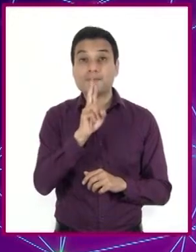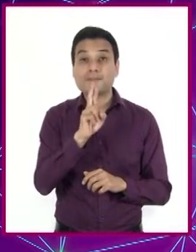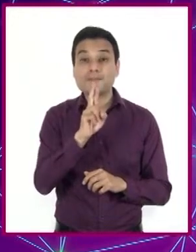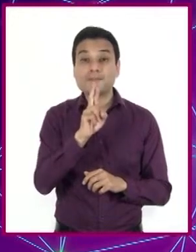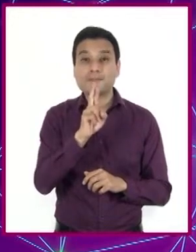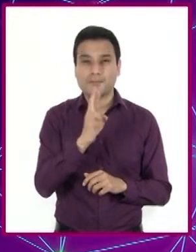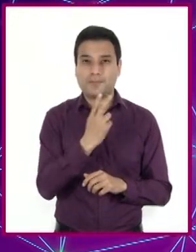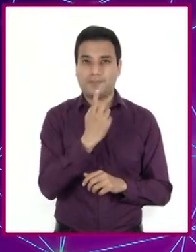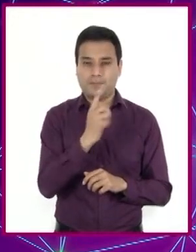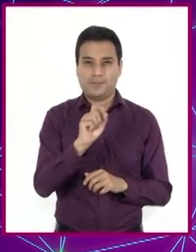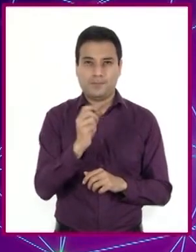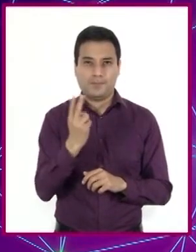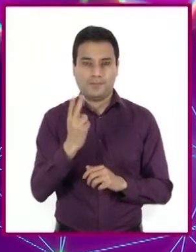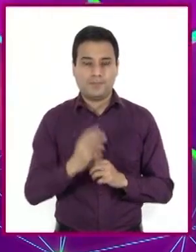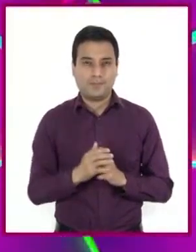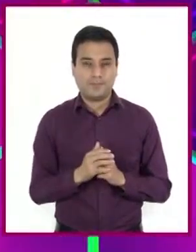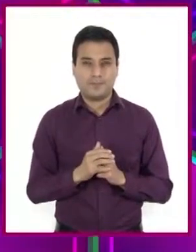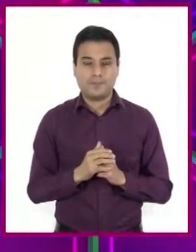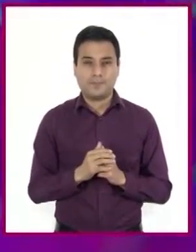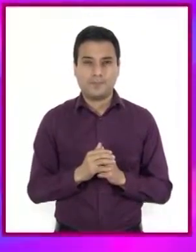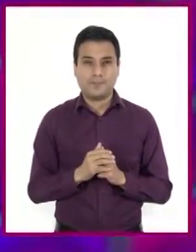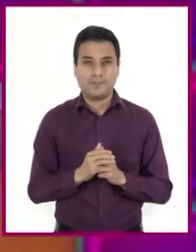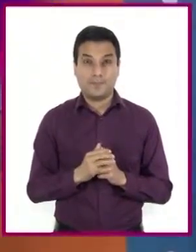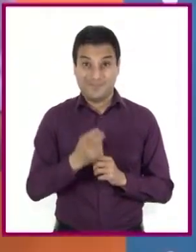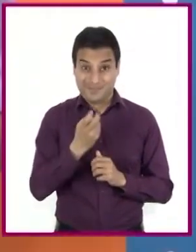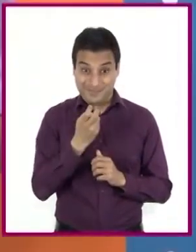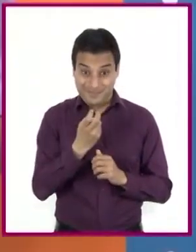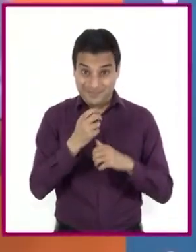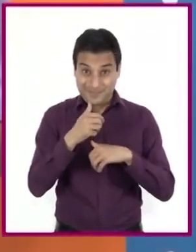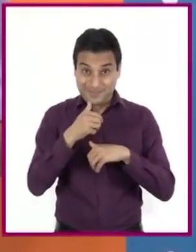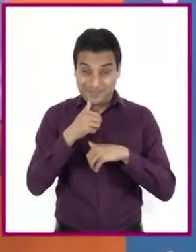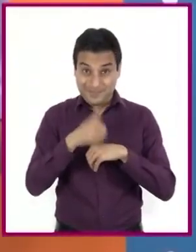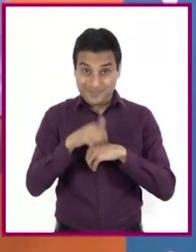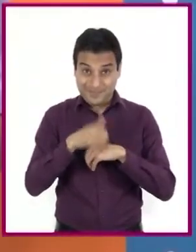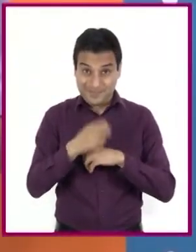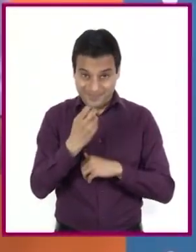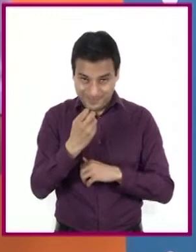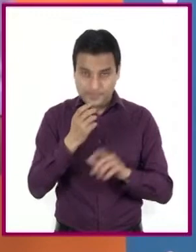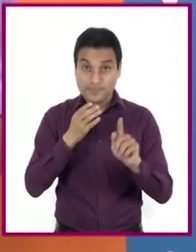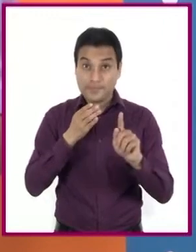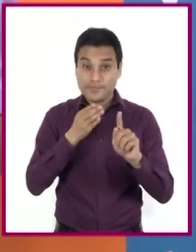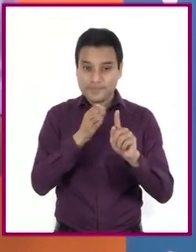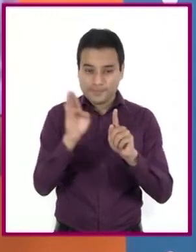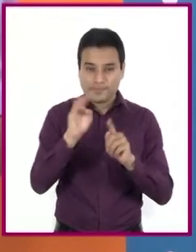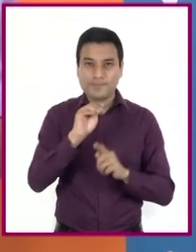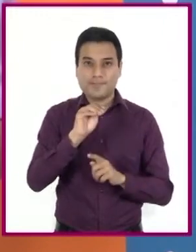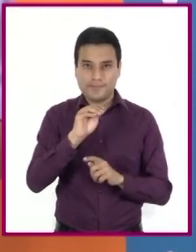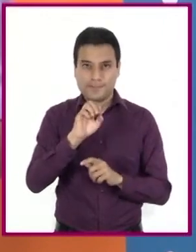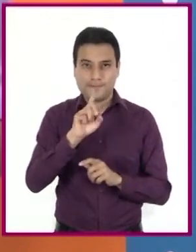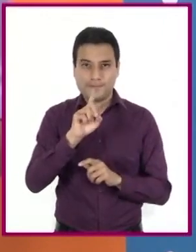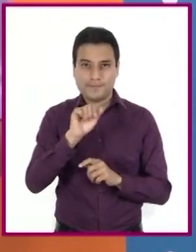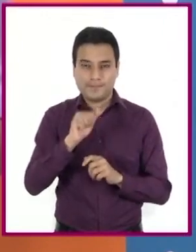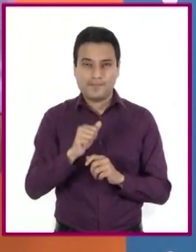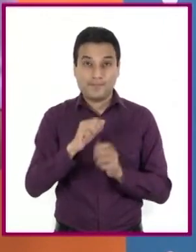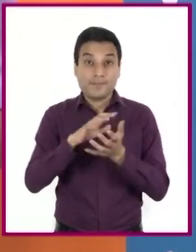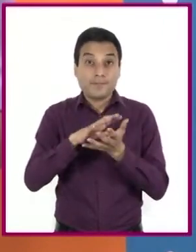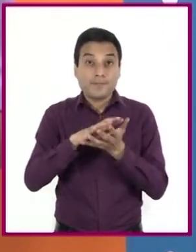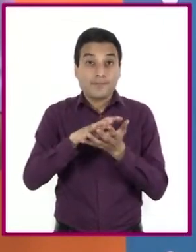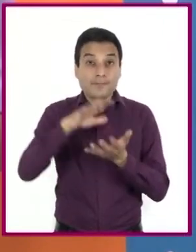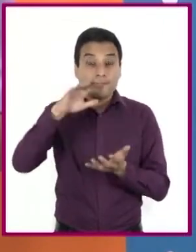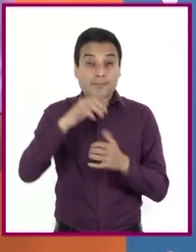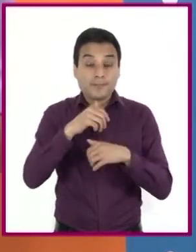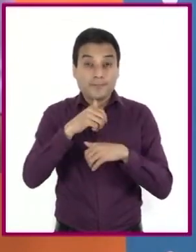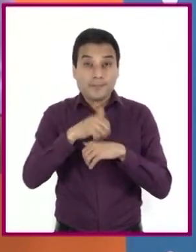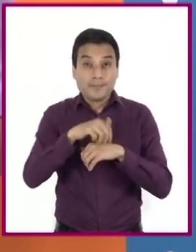el resultado 1.2. Este valor de la desviación media indica que la mayoría de estos datos